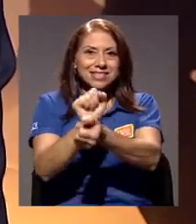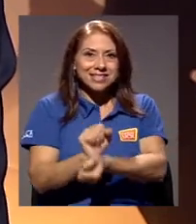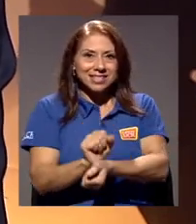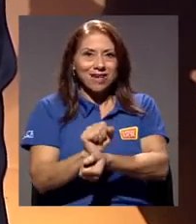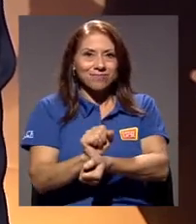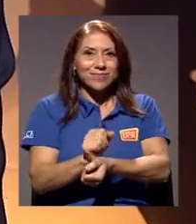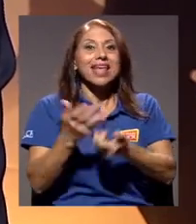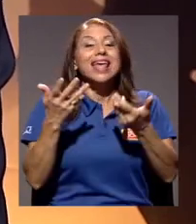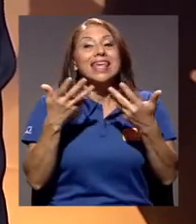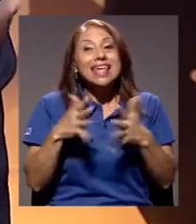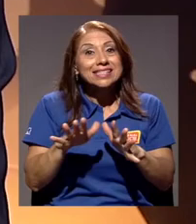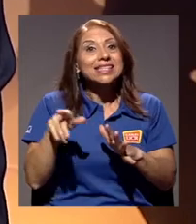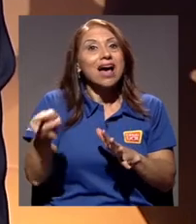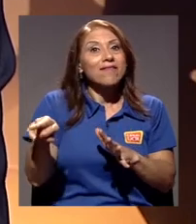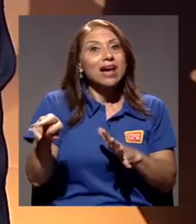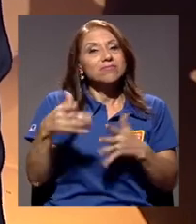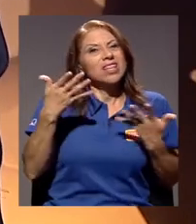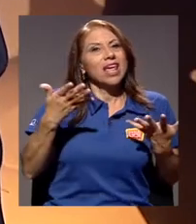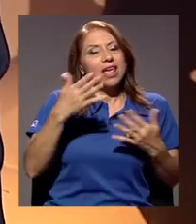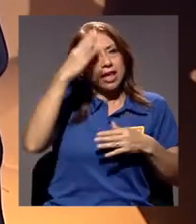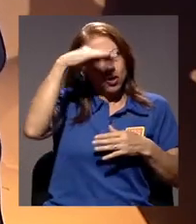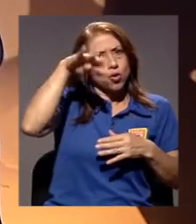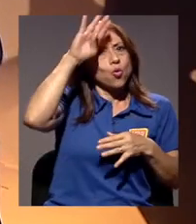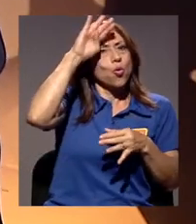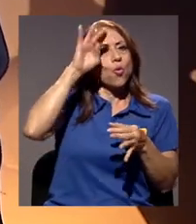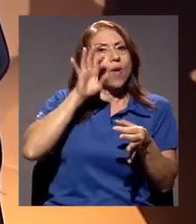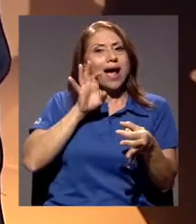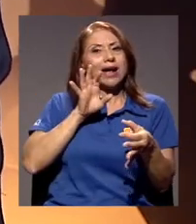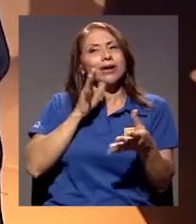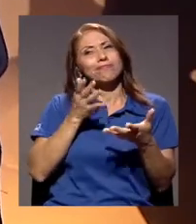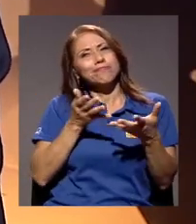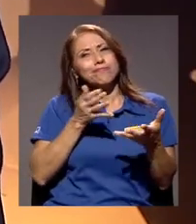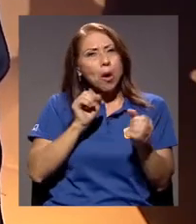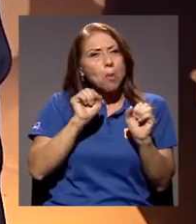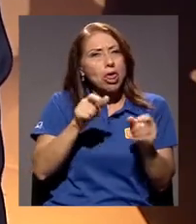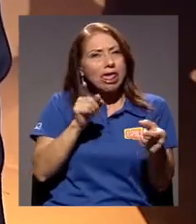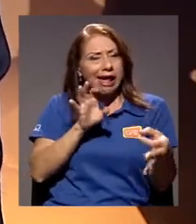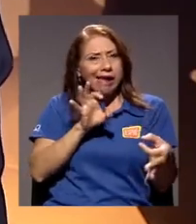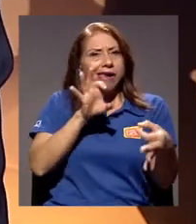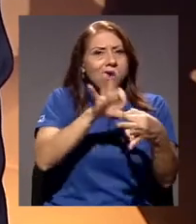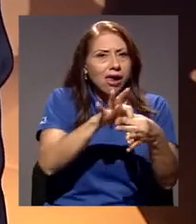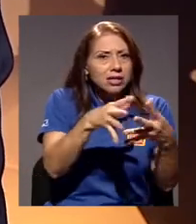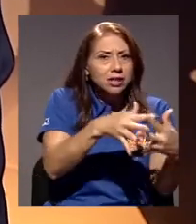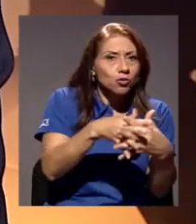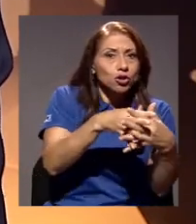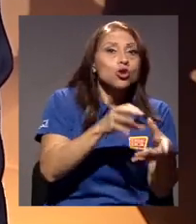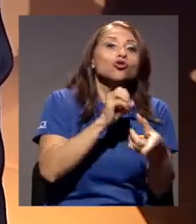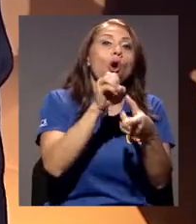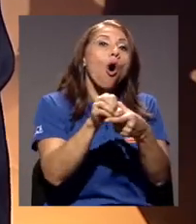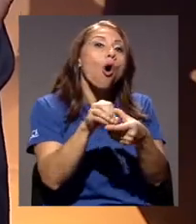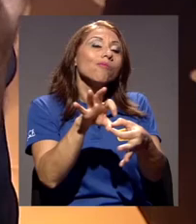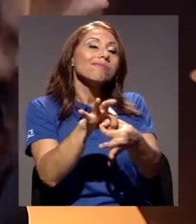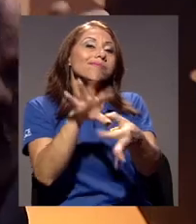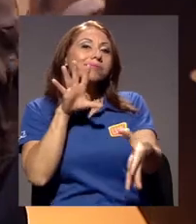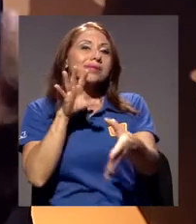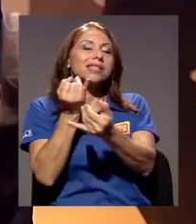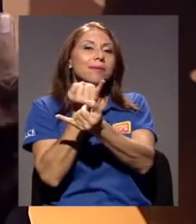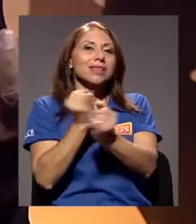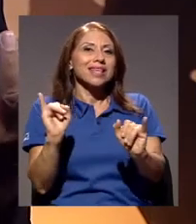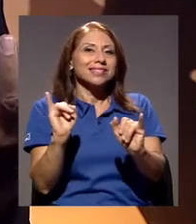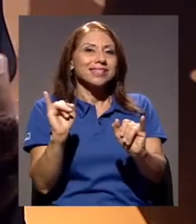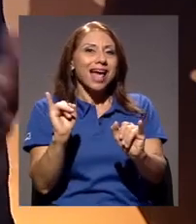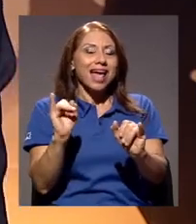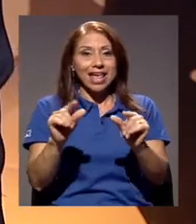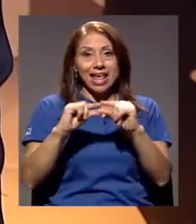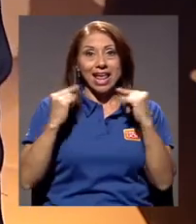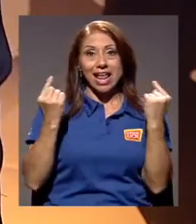anexión de cuba eeuu y la independencia lo cierto es que el grupo más numeroso